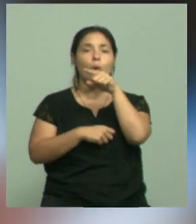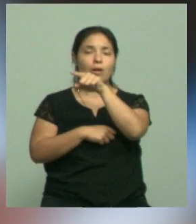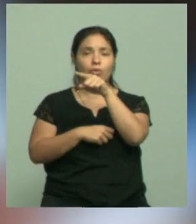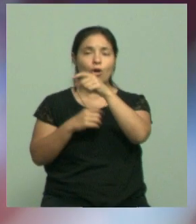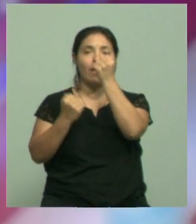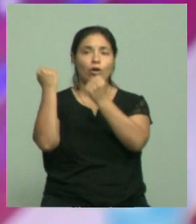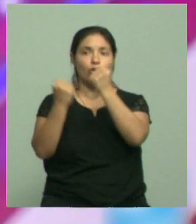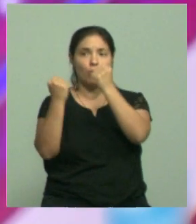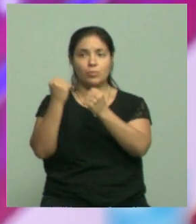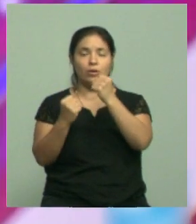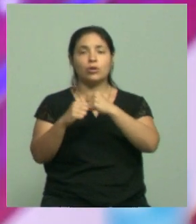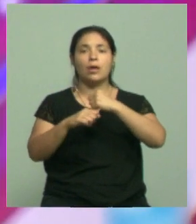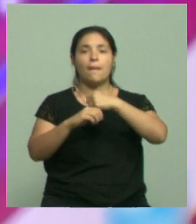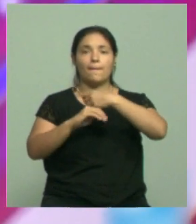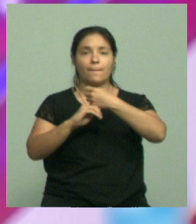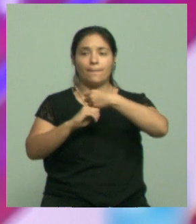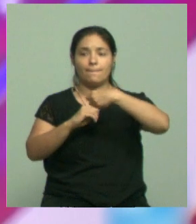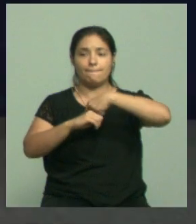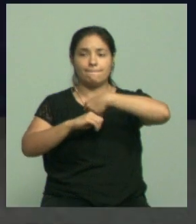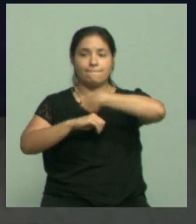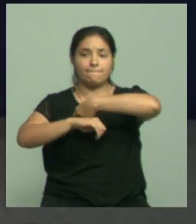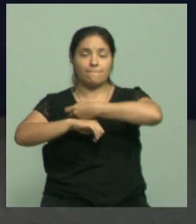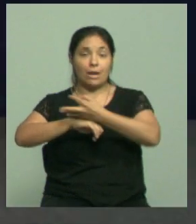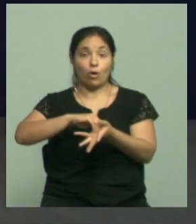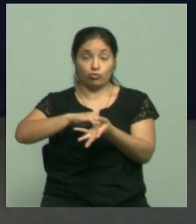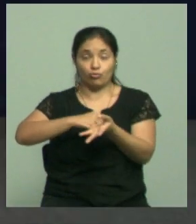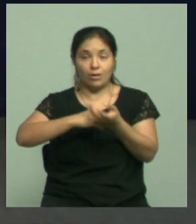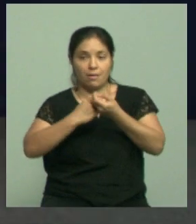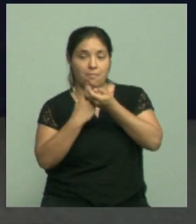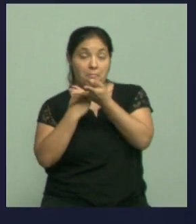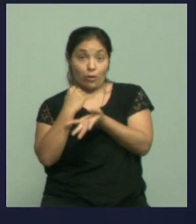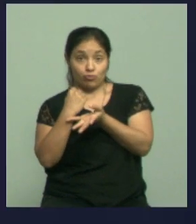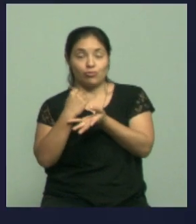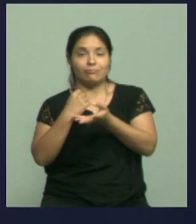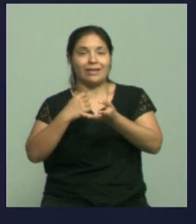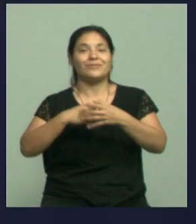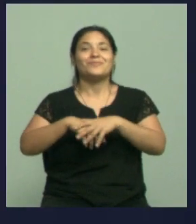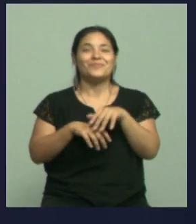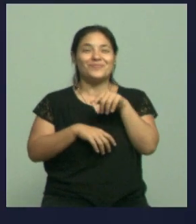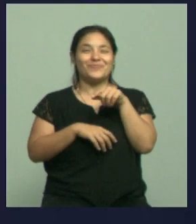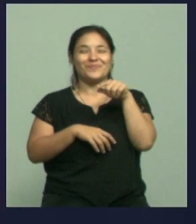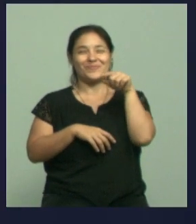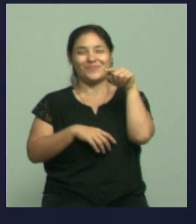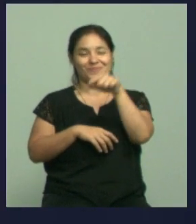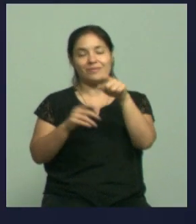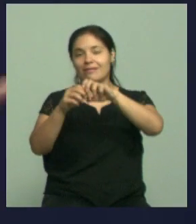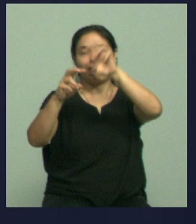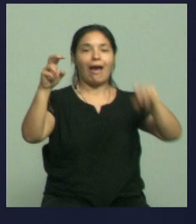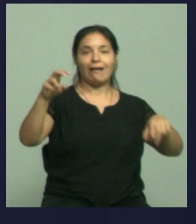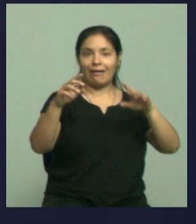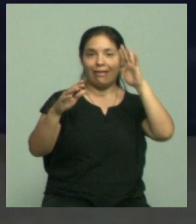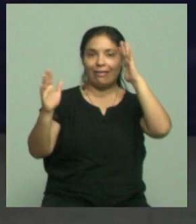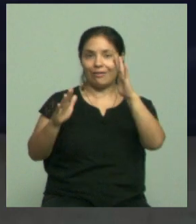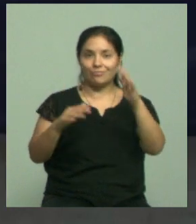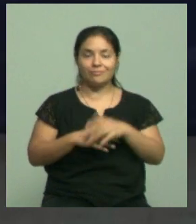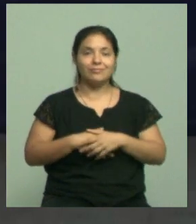económico entre el Mercosur y la Unión Europea, ¿no? Y de que a continuación Javier Milei, su principal anuncio fue a los pocos